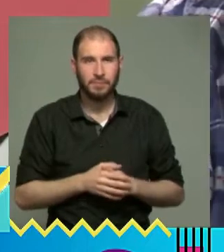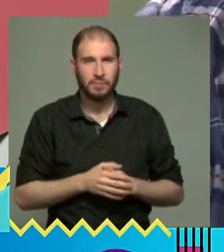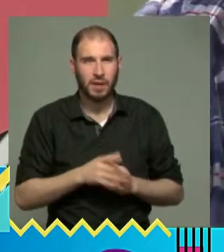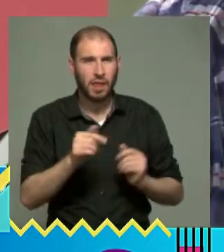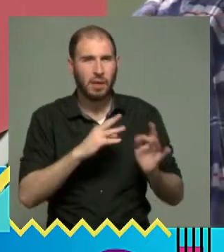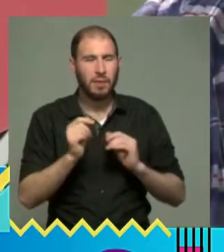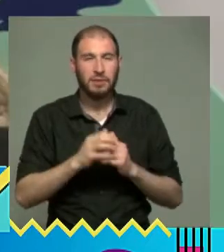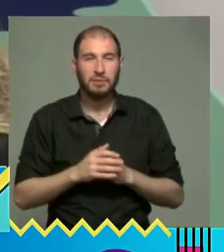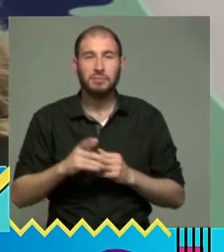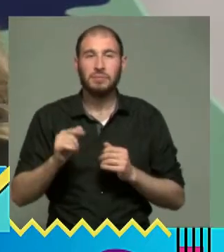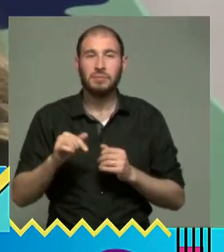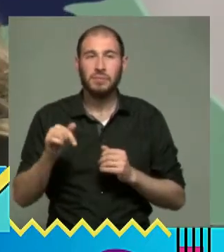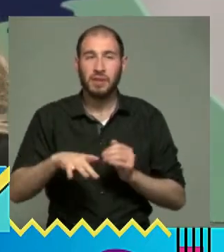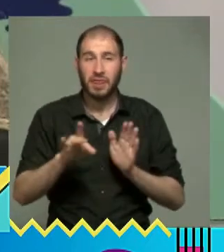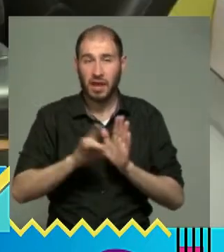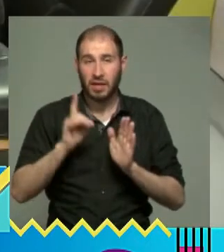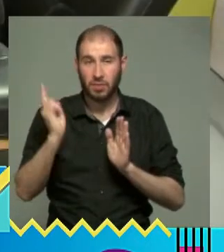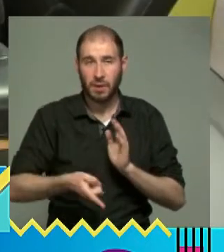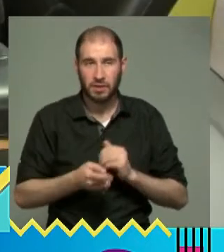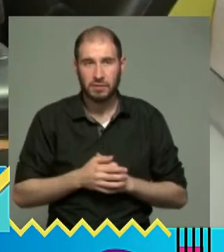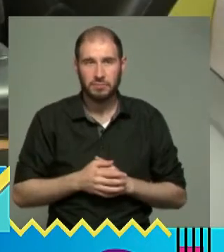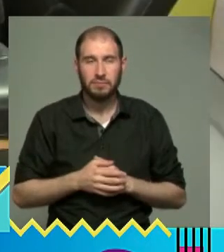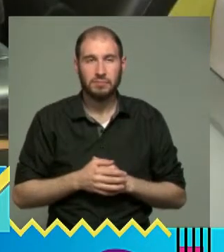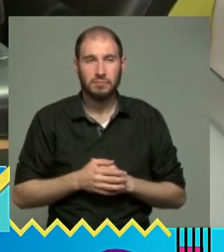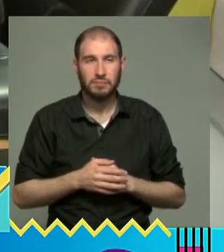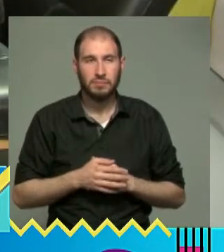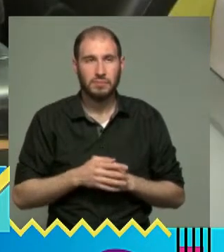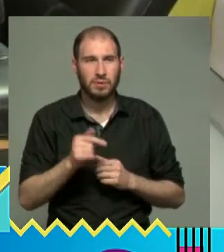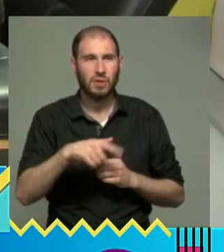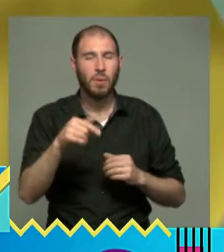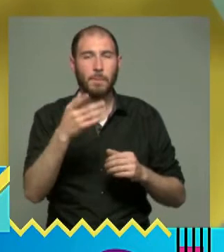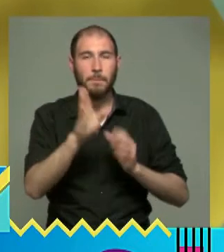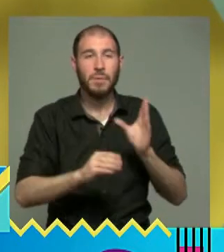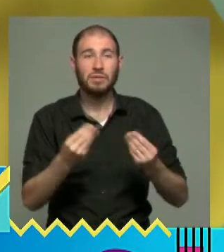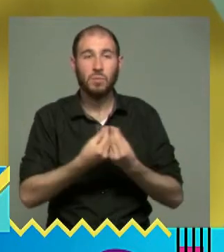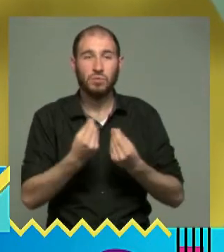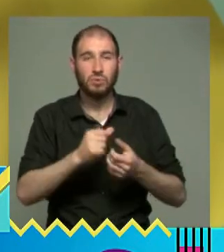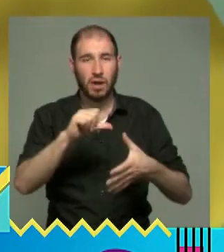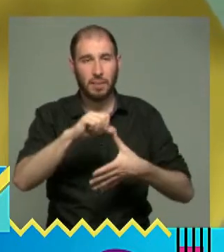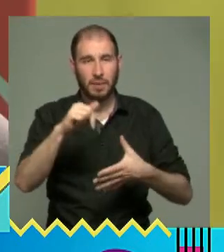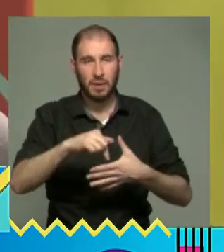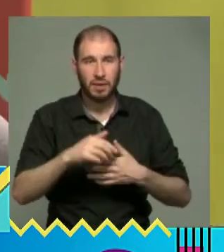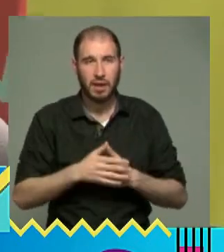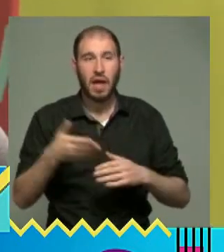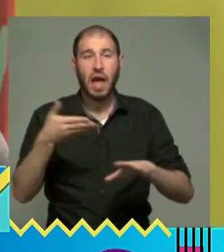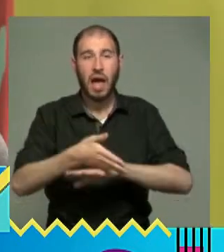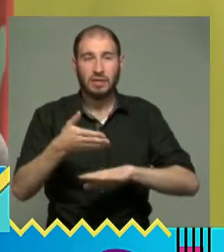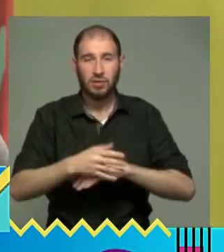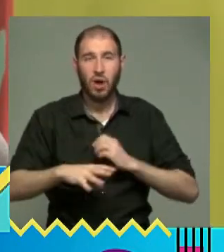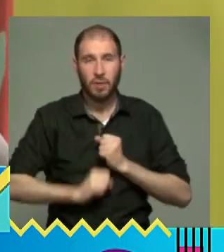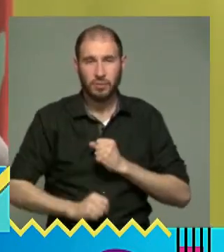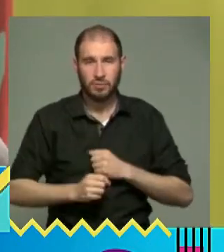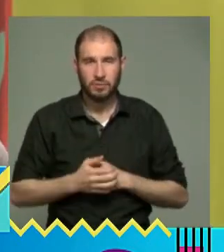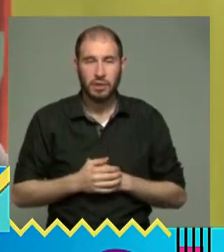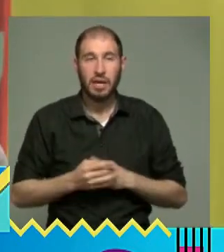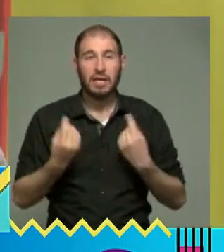debatir. ¿Fue por decreto? Claro, sí. No lo sabía. Y de hecho la gran mayoría de los países latinoamericanos tienen un acceso al aborto. Ajá.